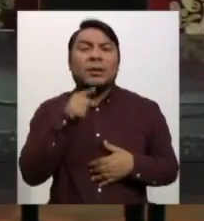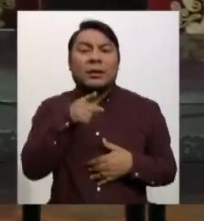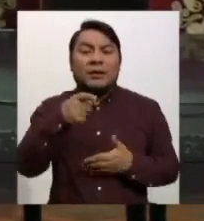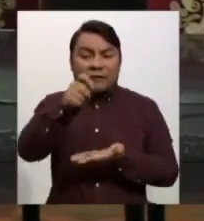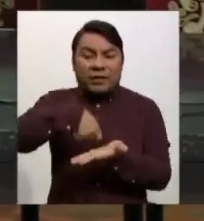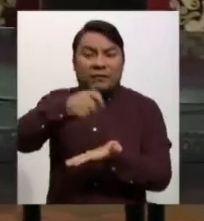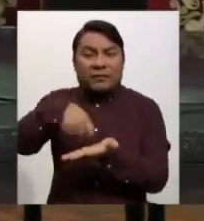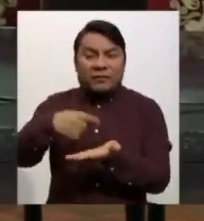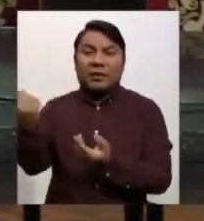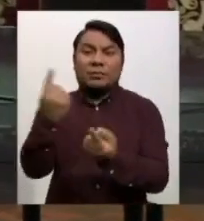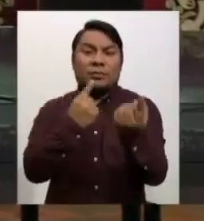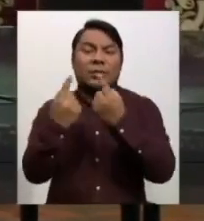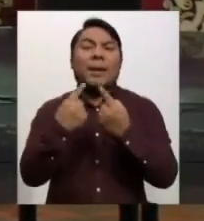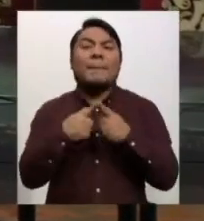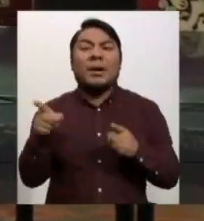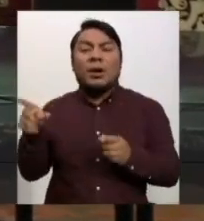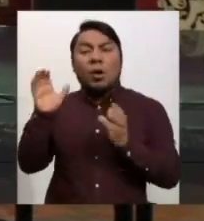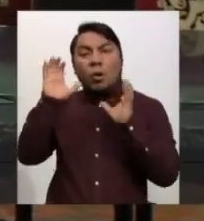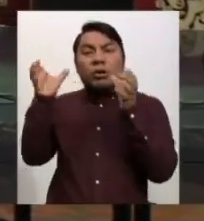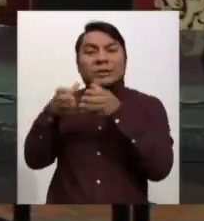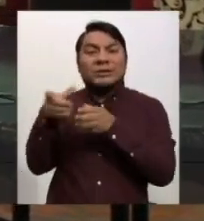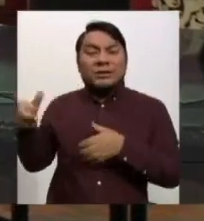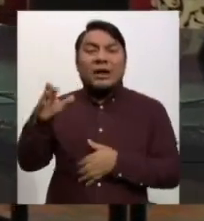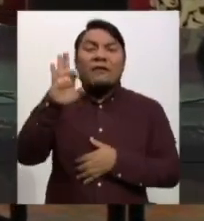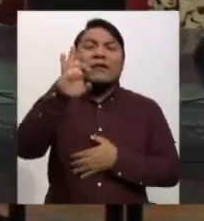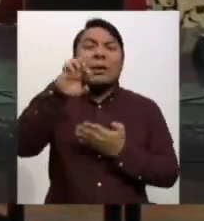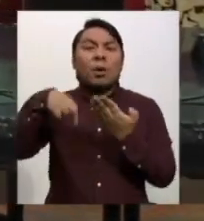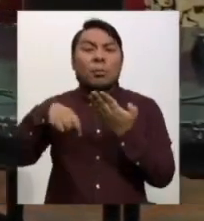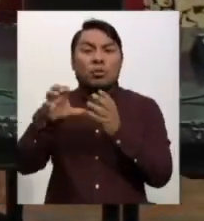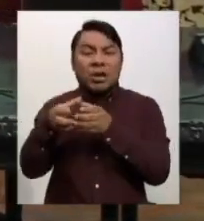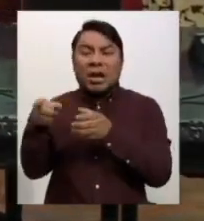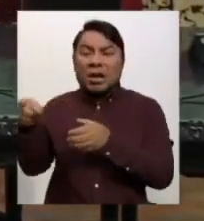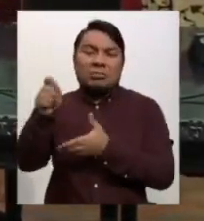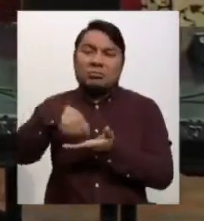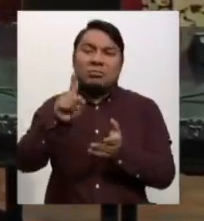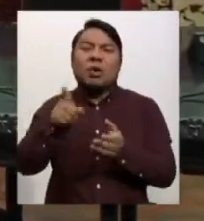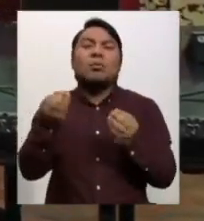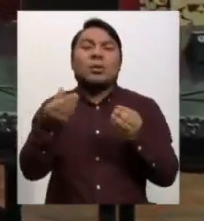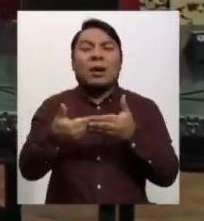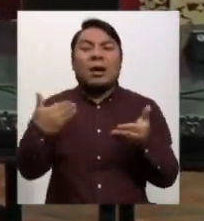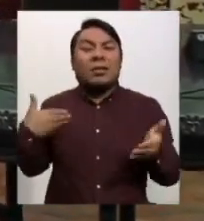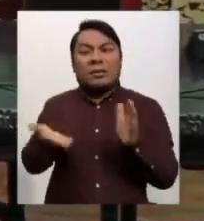asistentes menos por los congresistas de Fuerza Popular, que tuvieron que retirarse con anticipación.